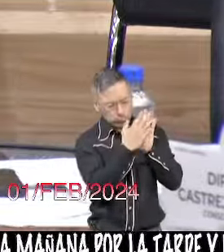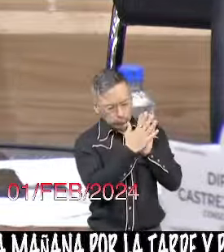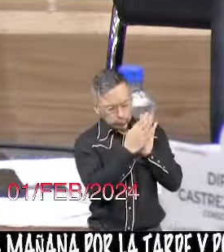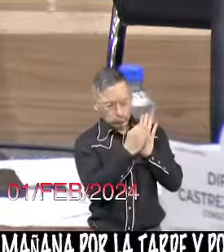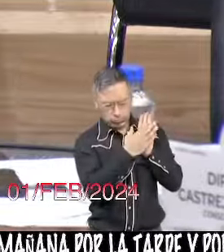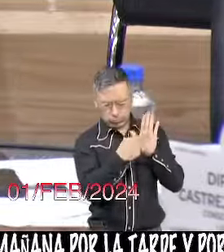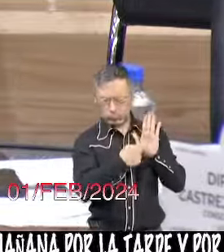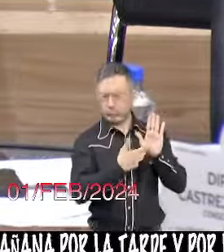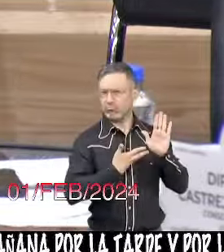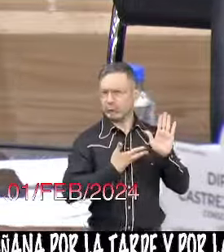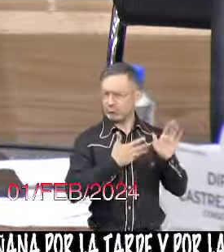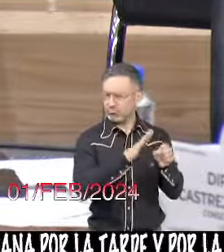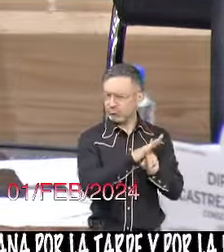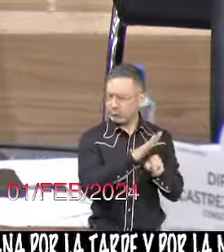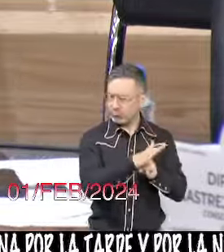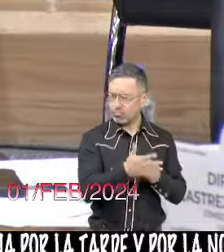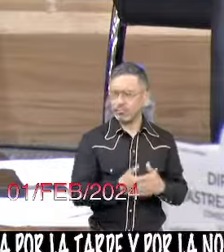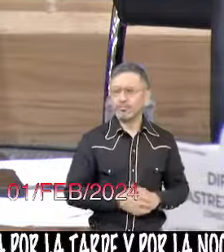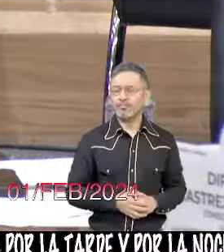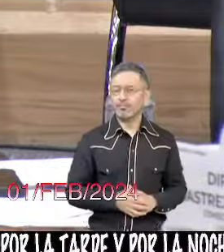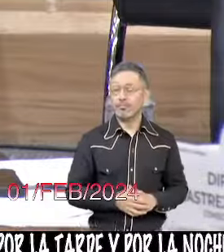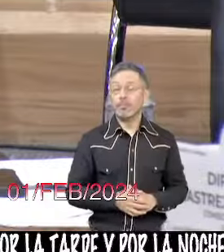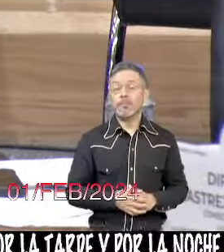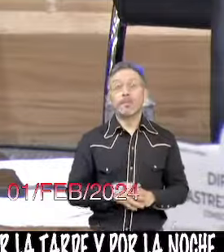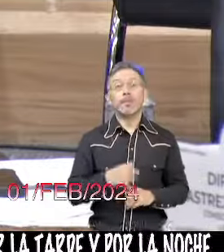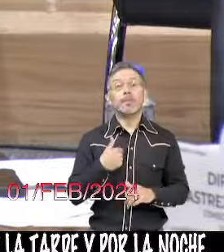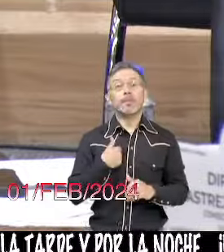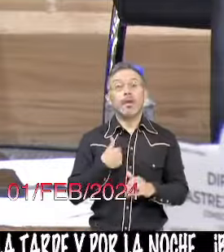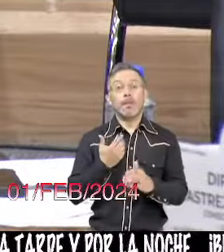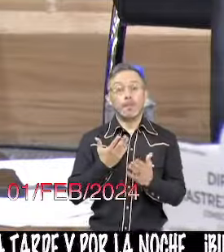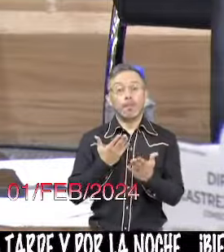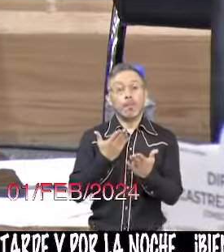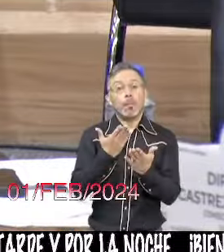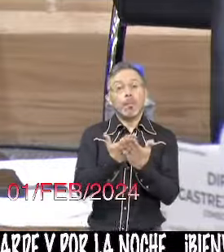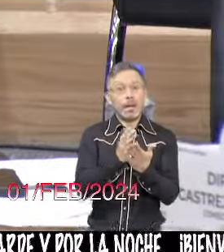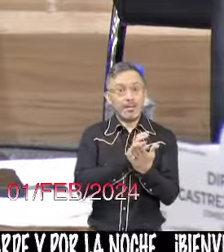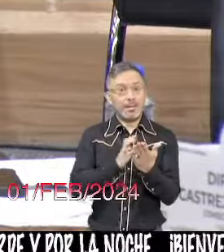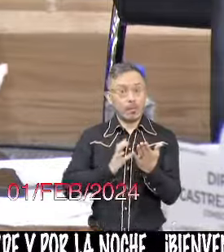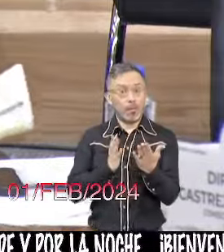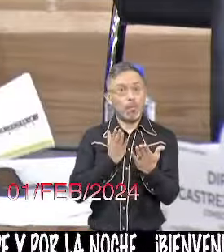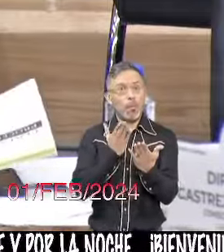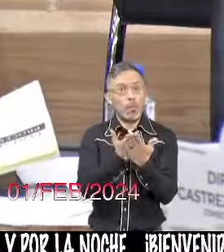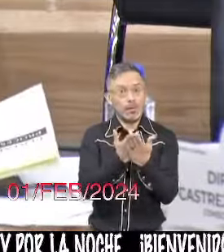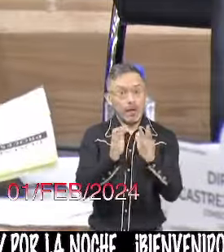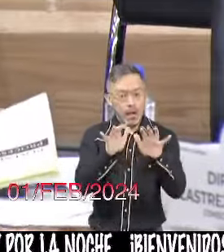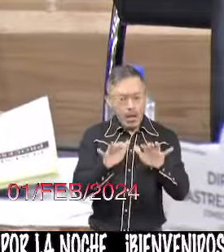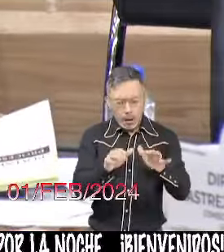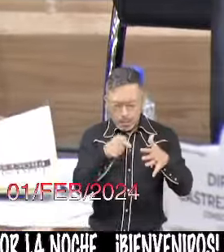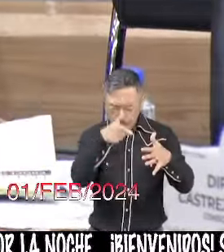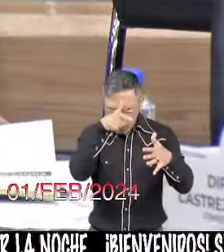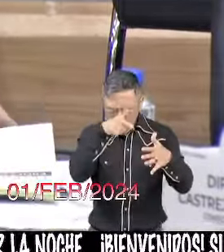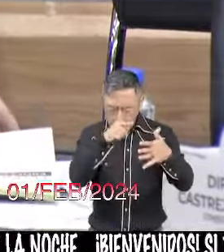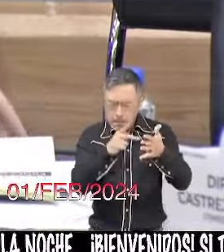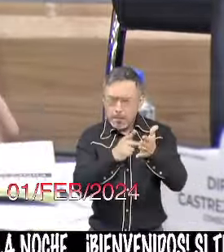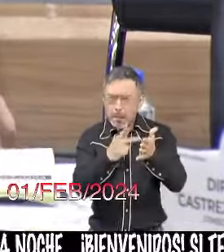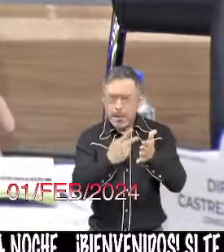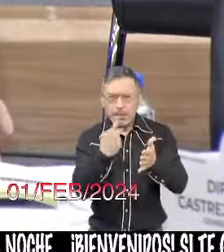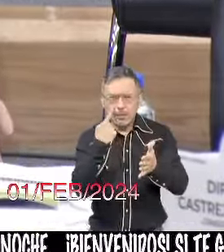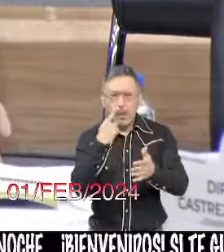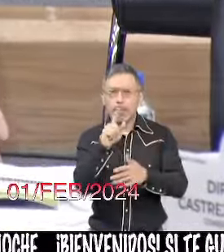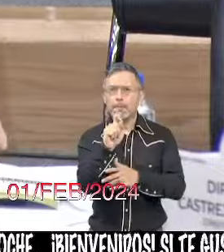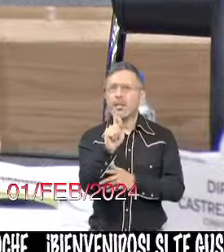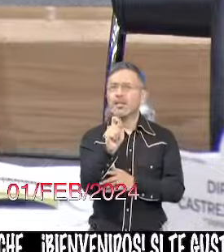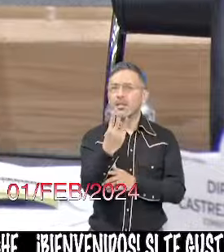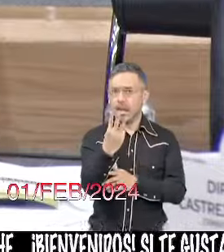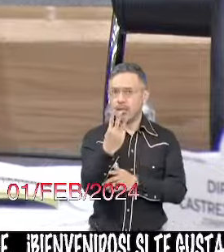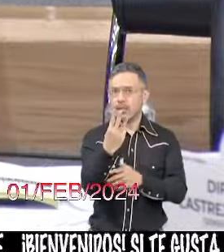plataforma electoral hay 23 menciones de